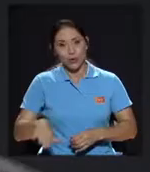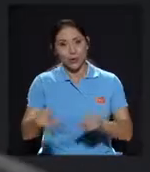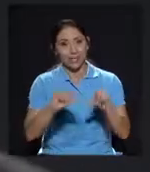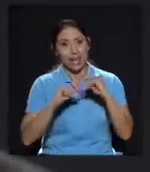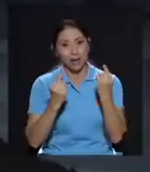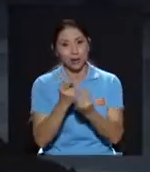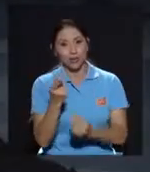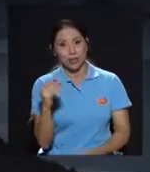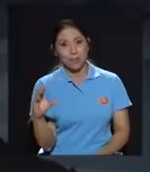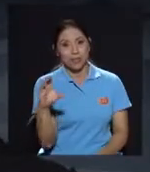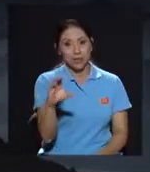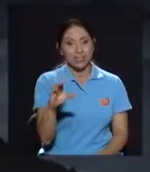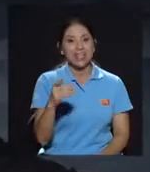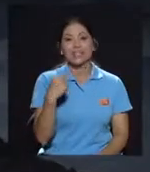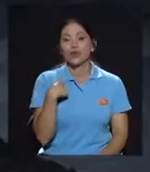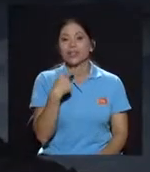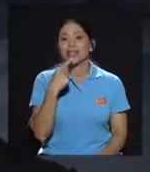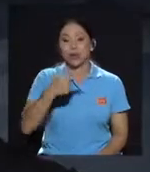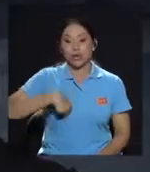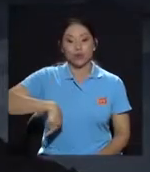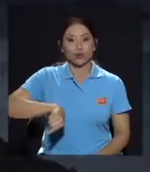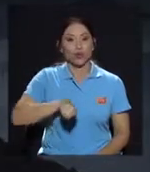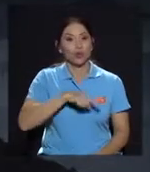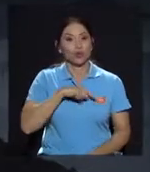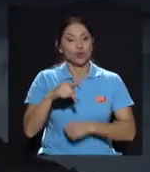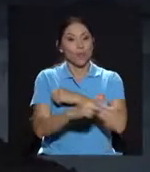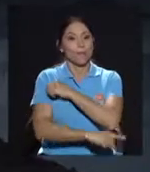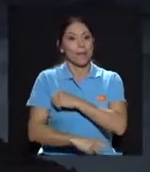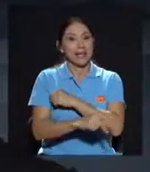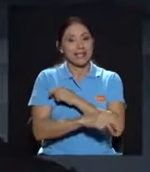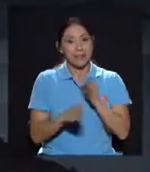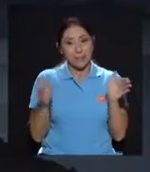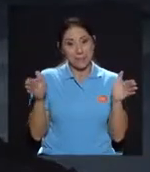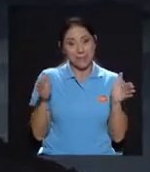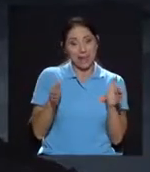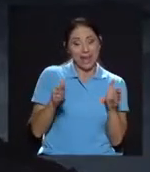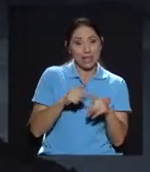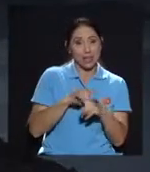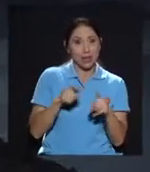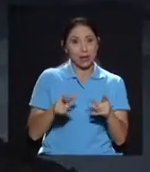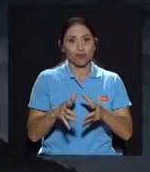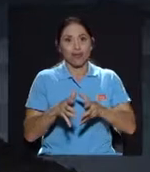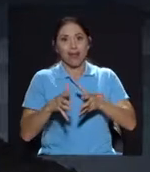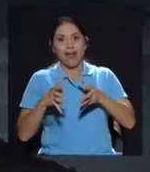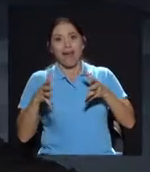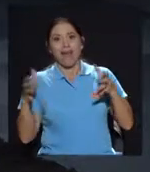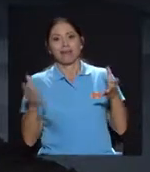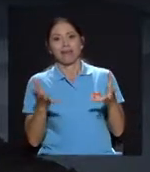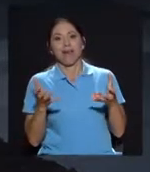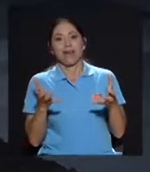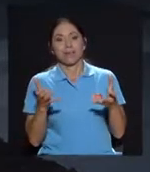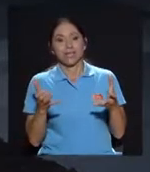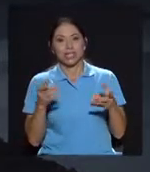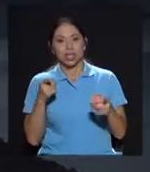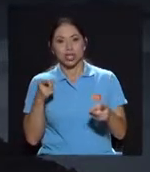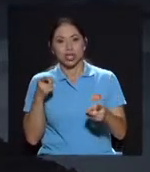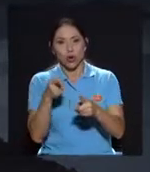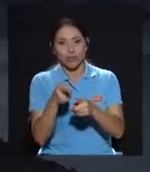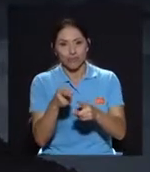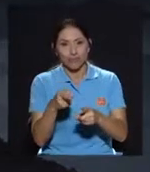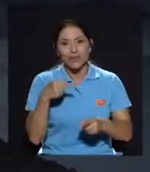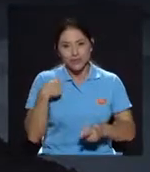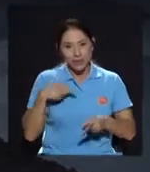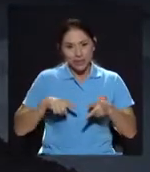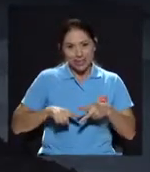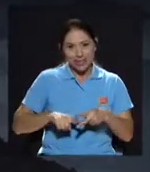pequeño en escala pero grande en ambición es normalmente la frase con la que inició las presentaciones a